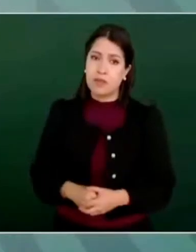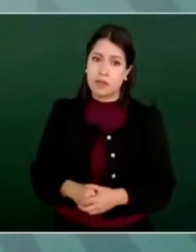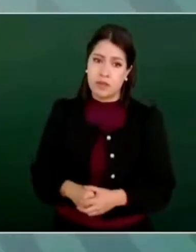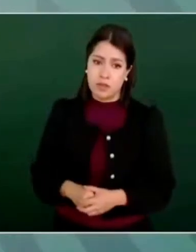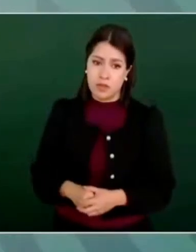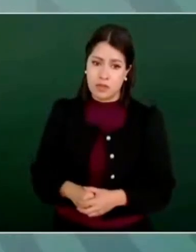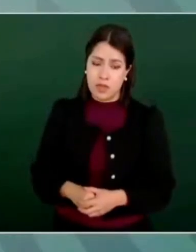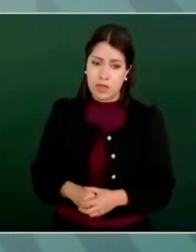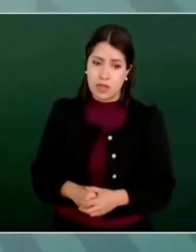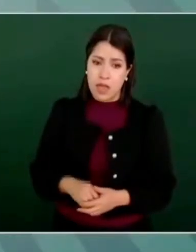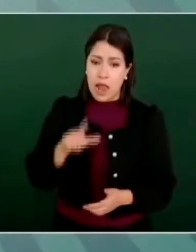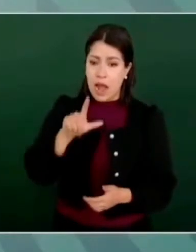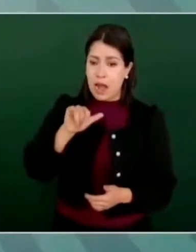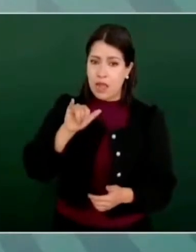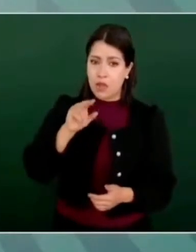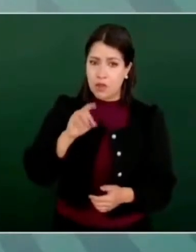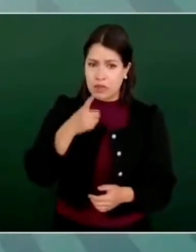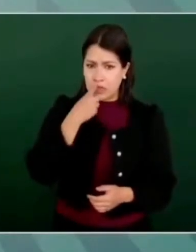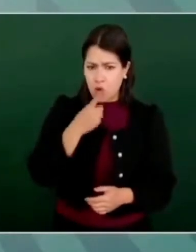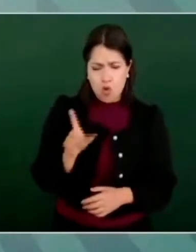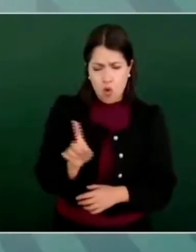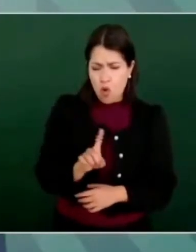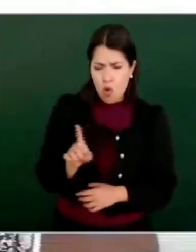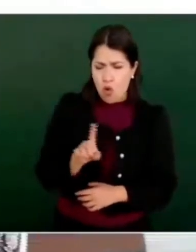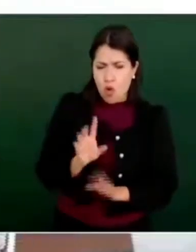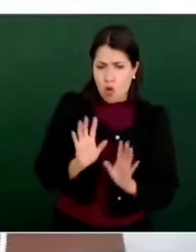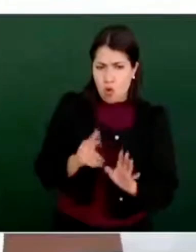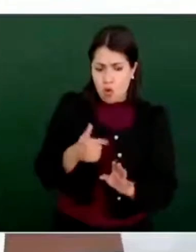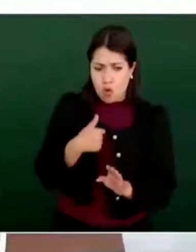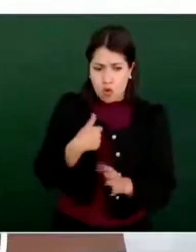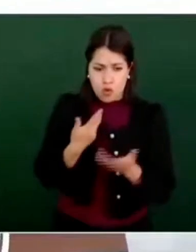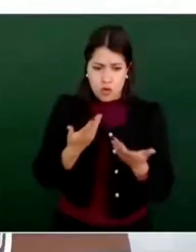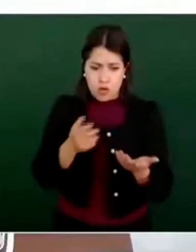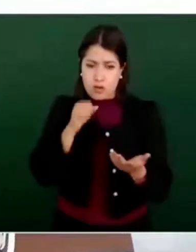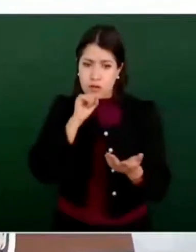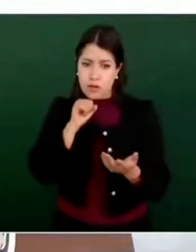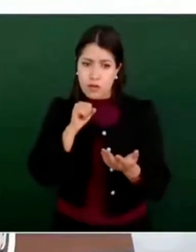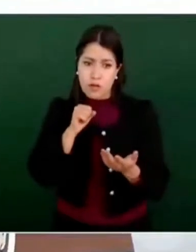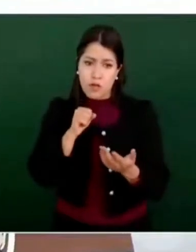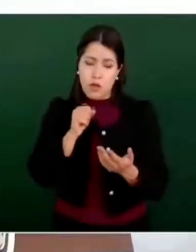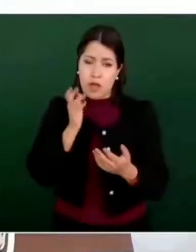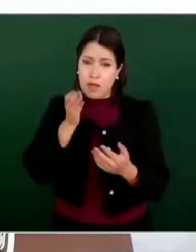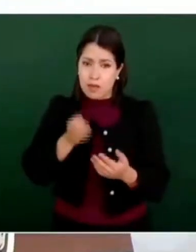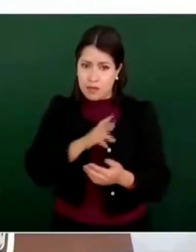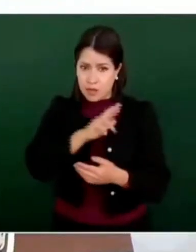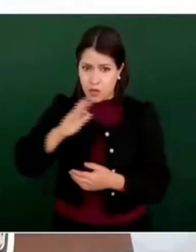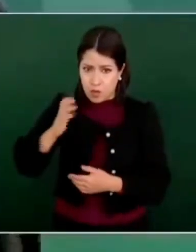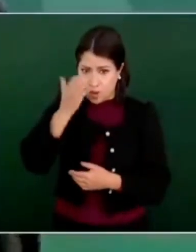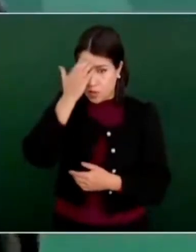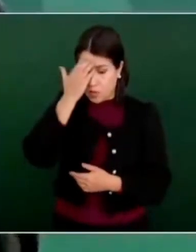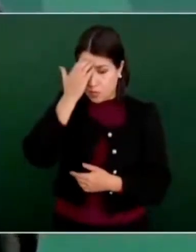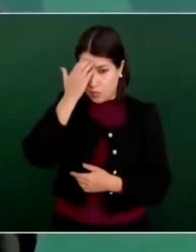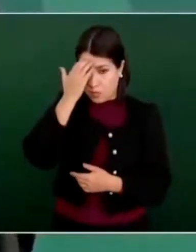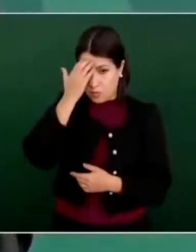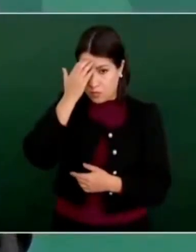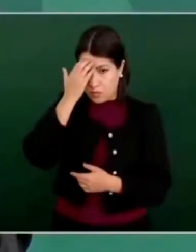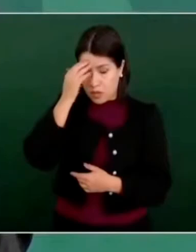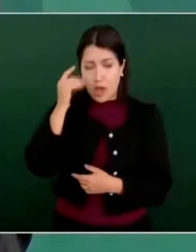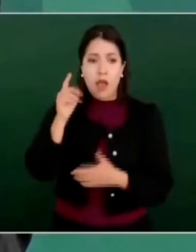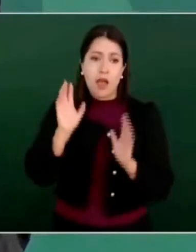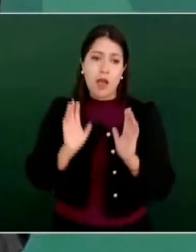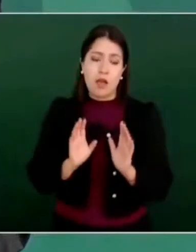Abraham Lincoln negó el reconocimiento, el gobierno de Estados Unidos negó el